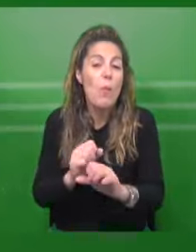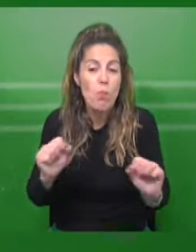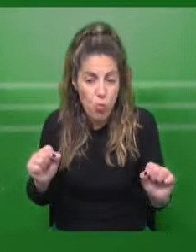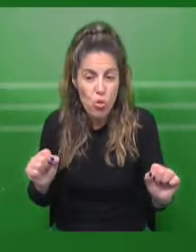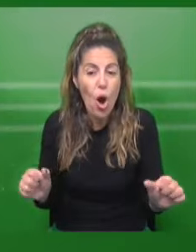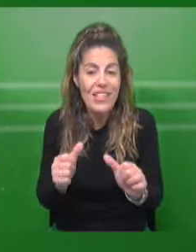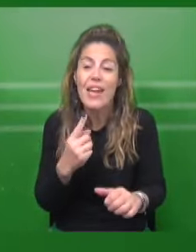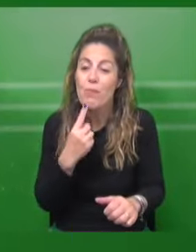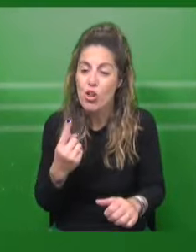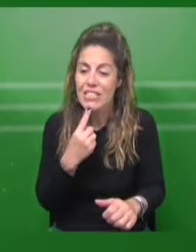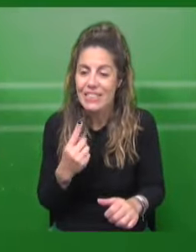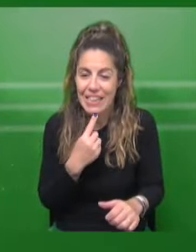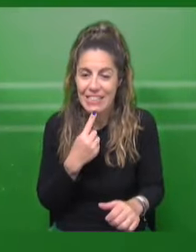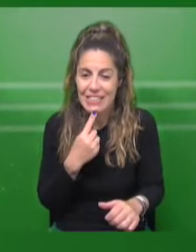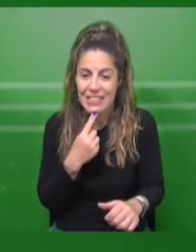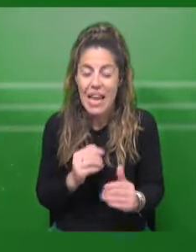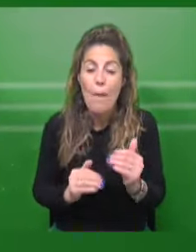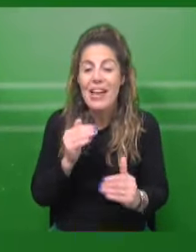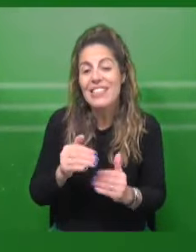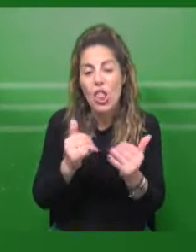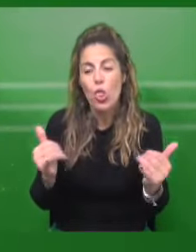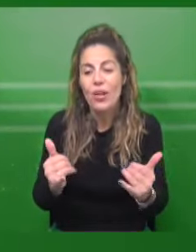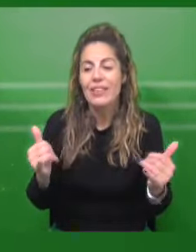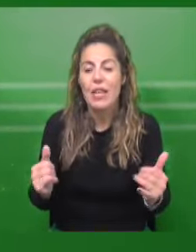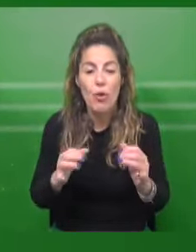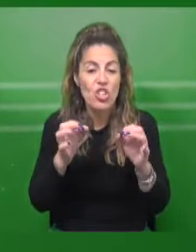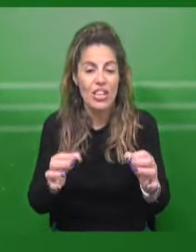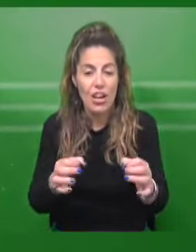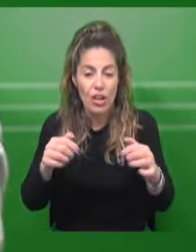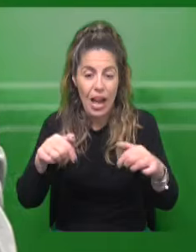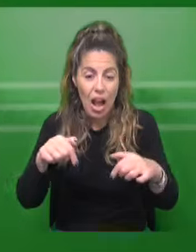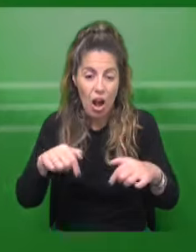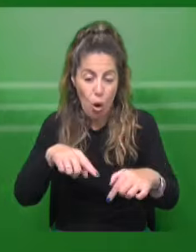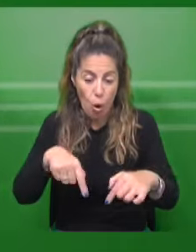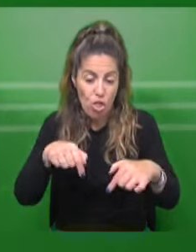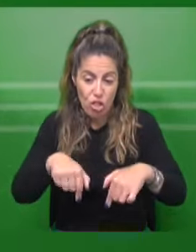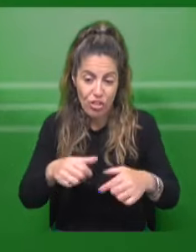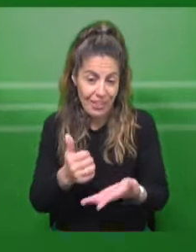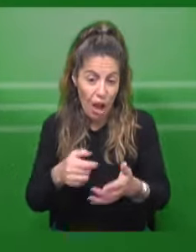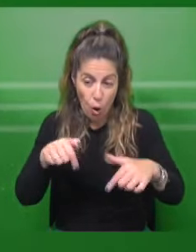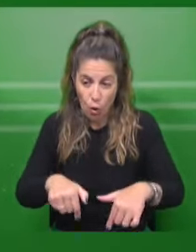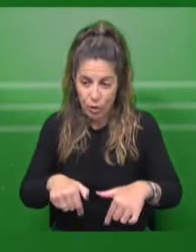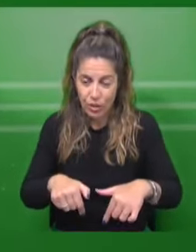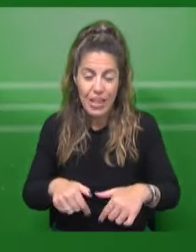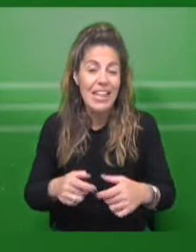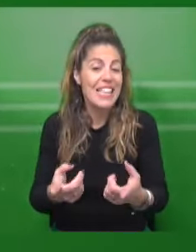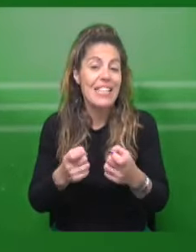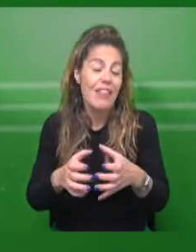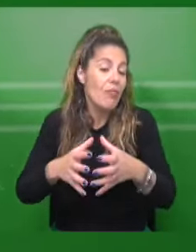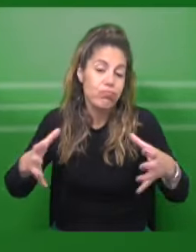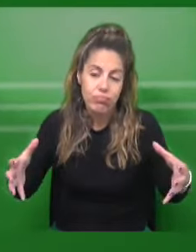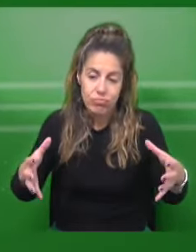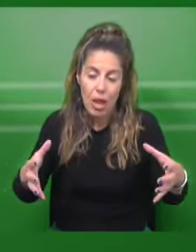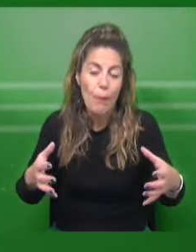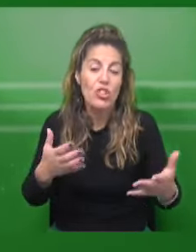hacer políticas que pasando el tiempo llevaron a donde está hoy pero eso se necesita a escala y por lo tanto